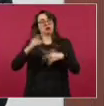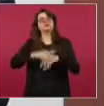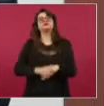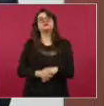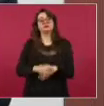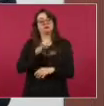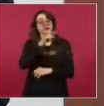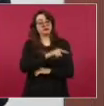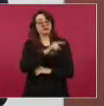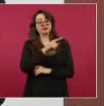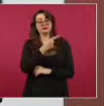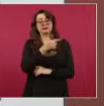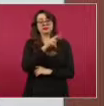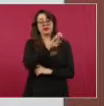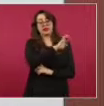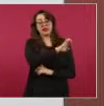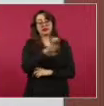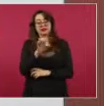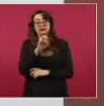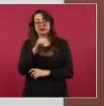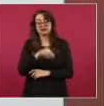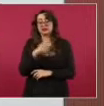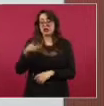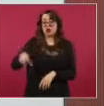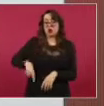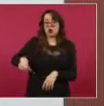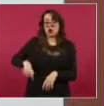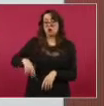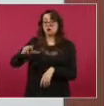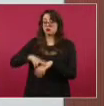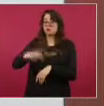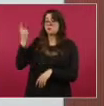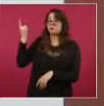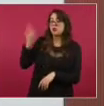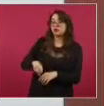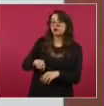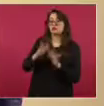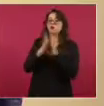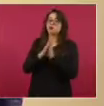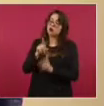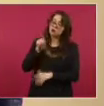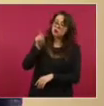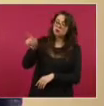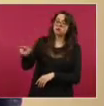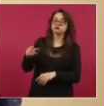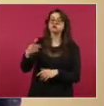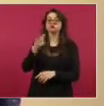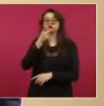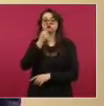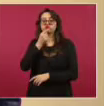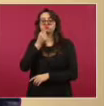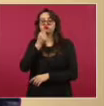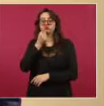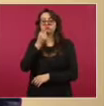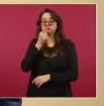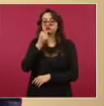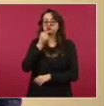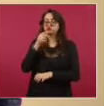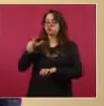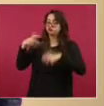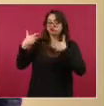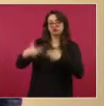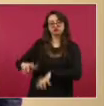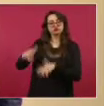se trasladara a Cananea con fuerzas federales. Traiga sus tropas con